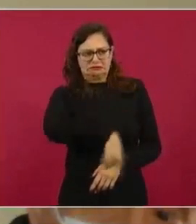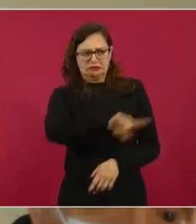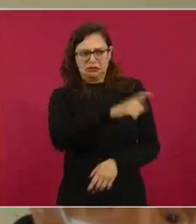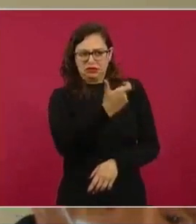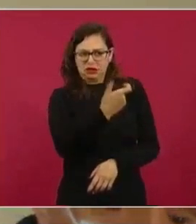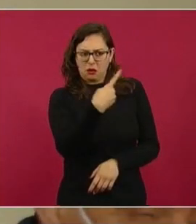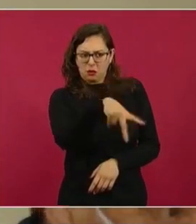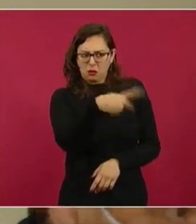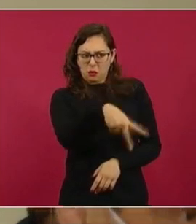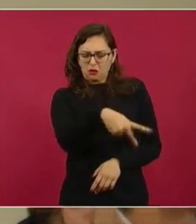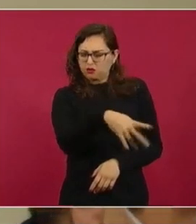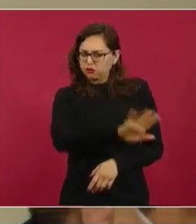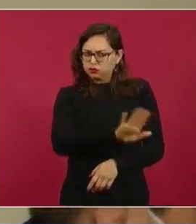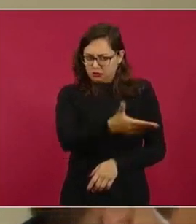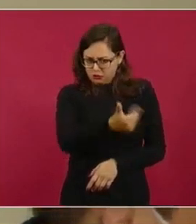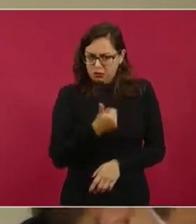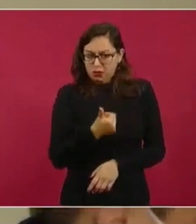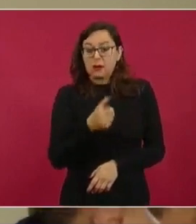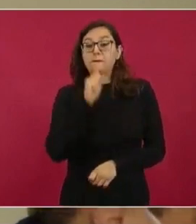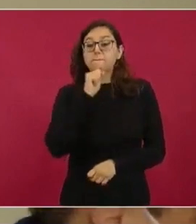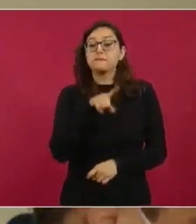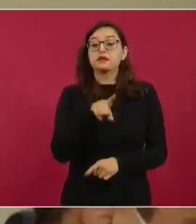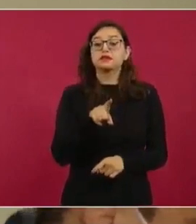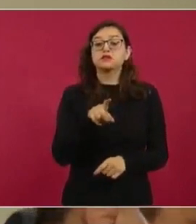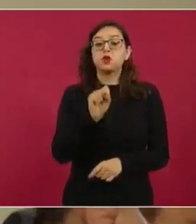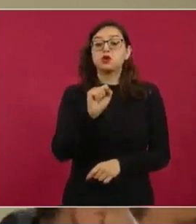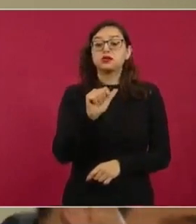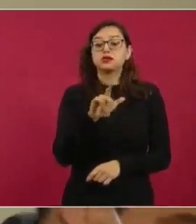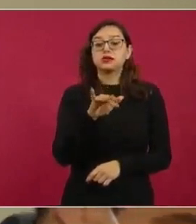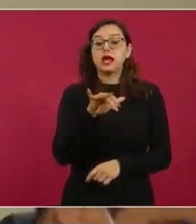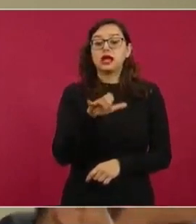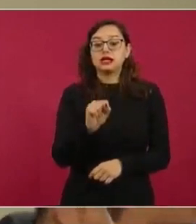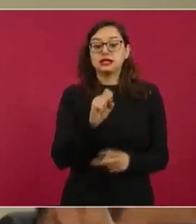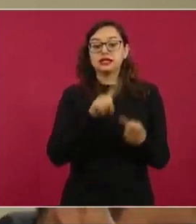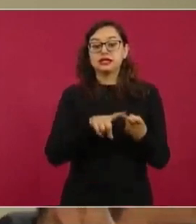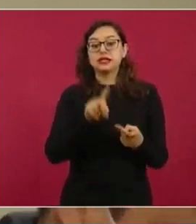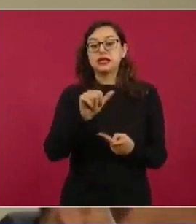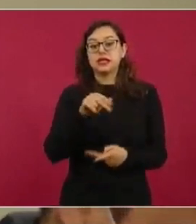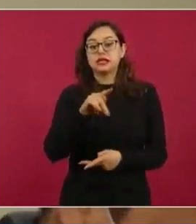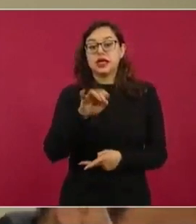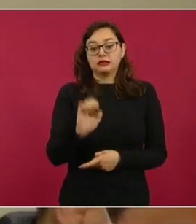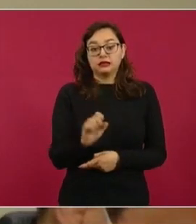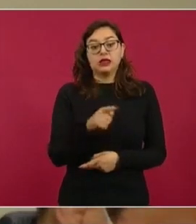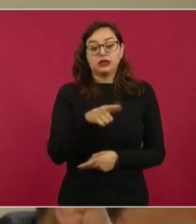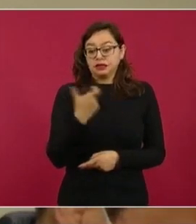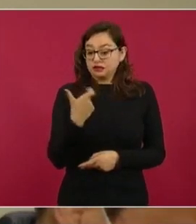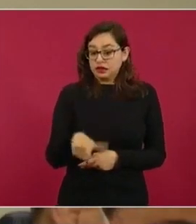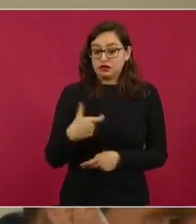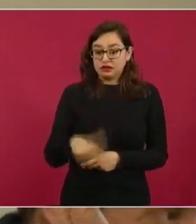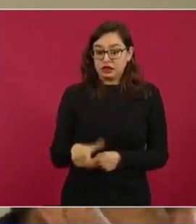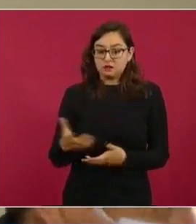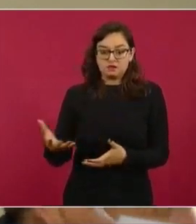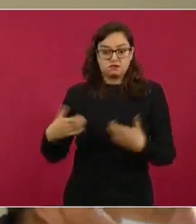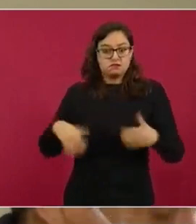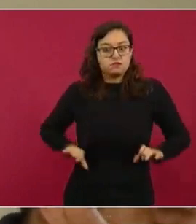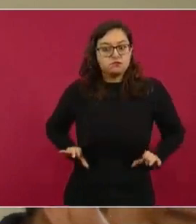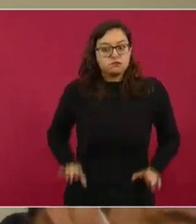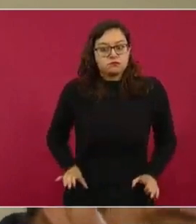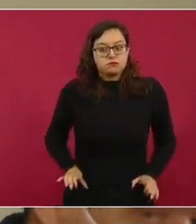empresarios, incluso están señalando al propio Salinas de Gortari y probablemente a Dante Delgado, quienes se quedaron con esta derrama